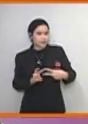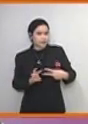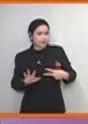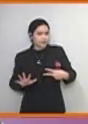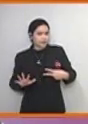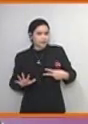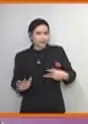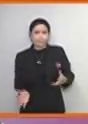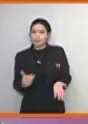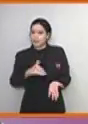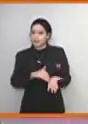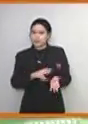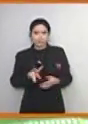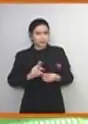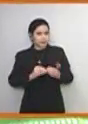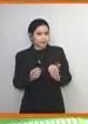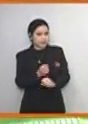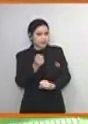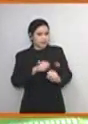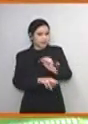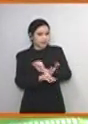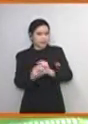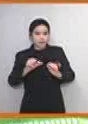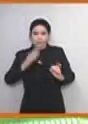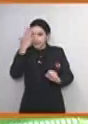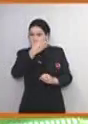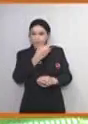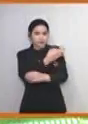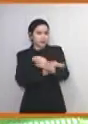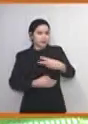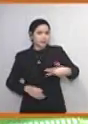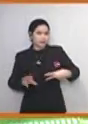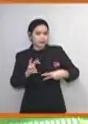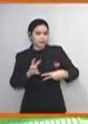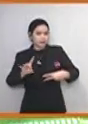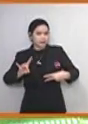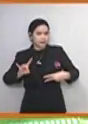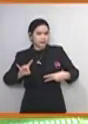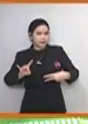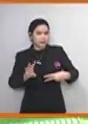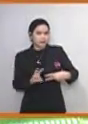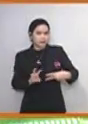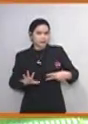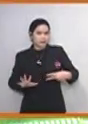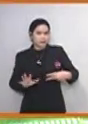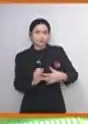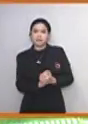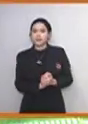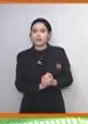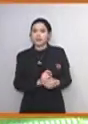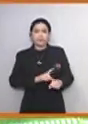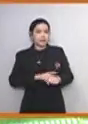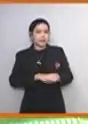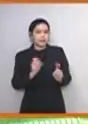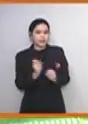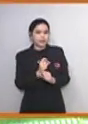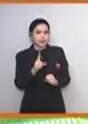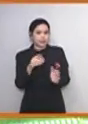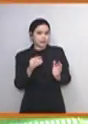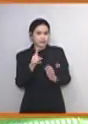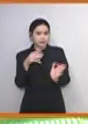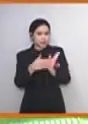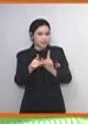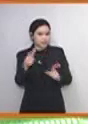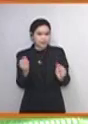es el 65. Los números premiados para esta linda tarde son 68 y 65. Es momento de ganar hasta 100.000